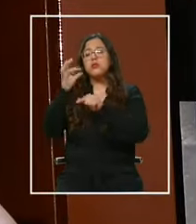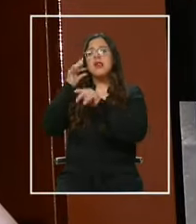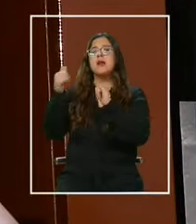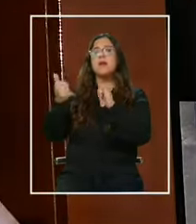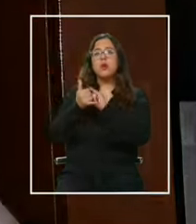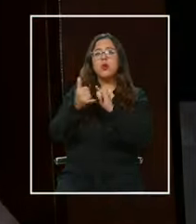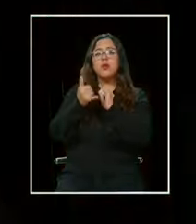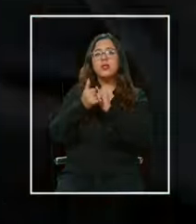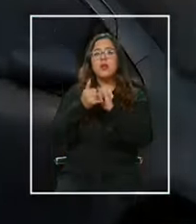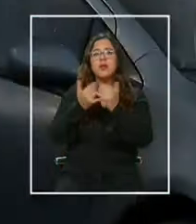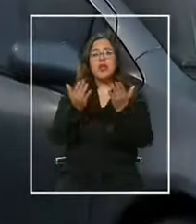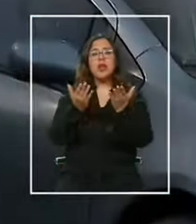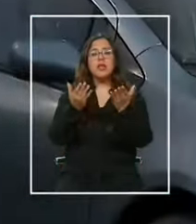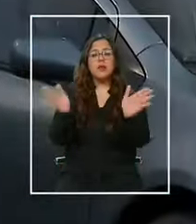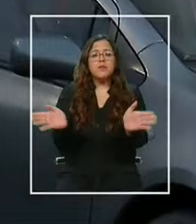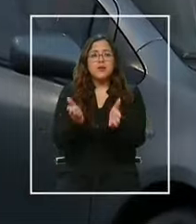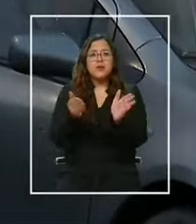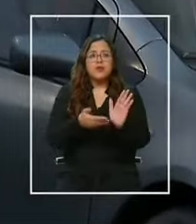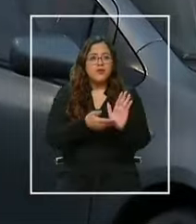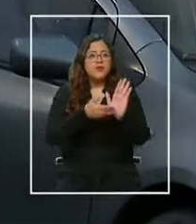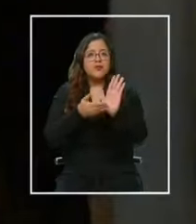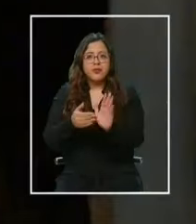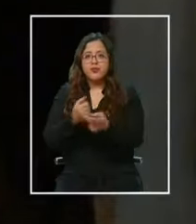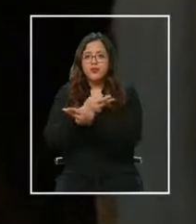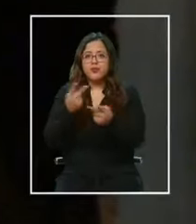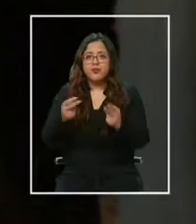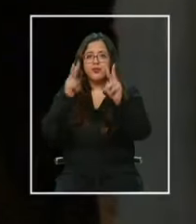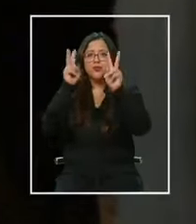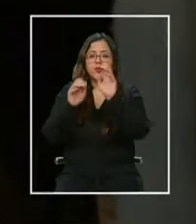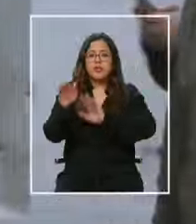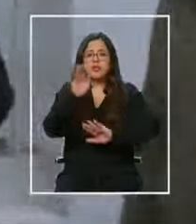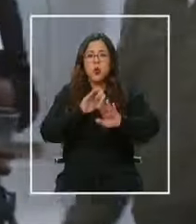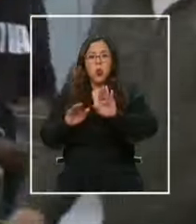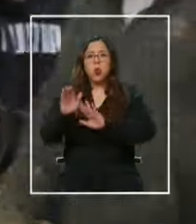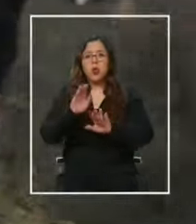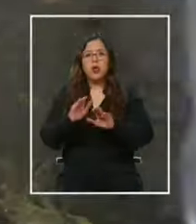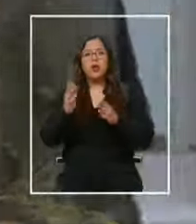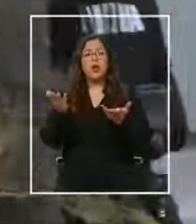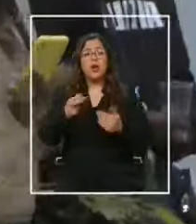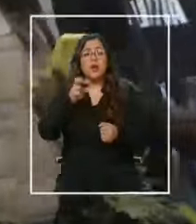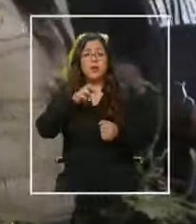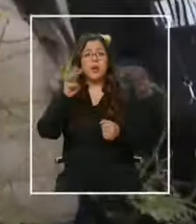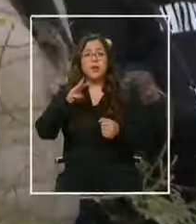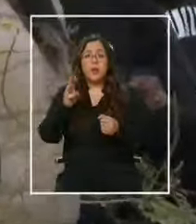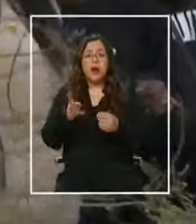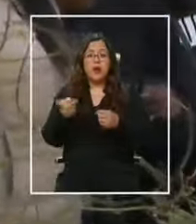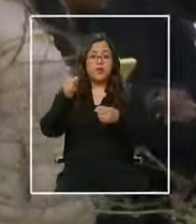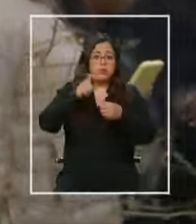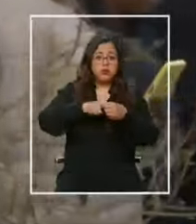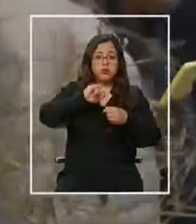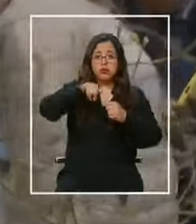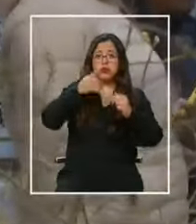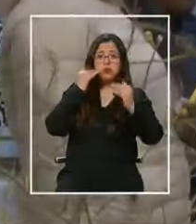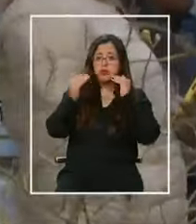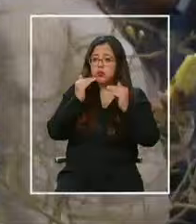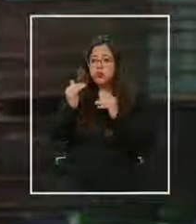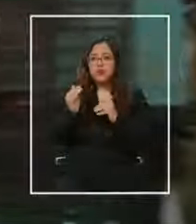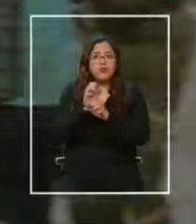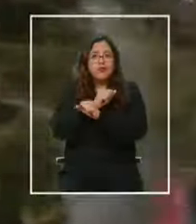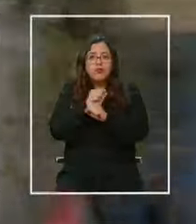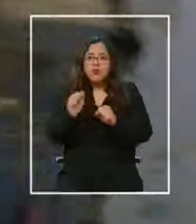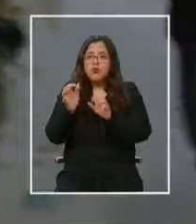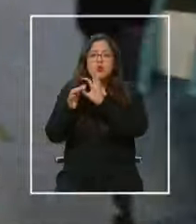promocionaba su guardería. De acuerdo a la indagatoria, los padres de la niña no la inscribieron en un jardín establecido al no encontrar